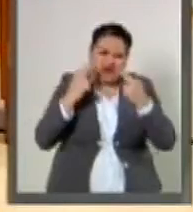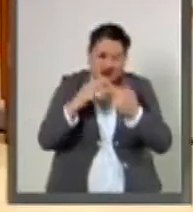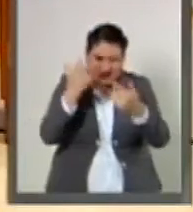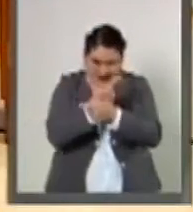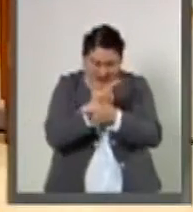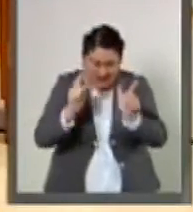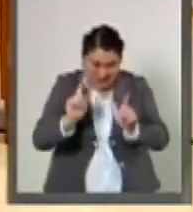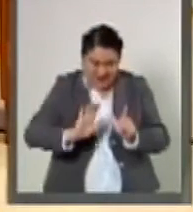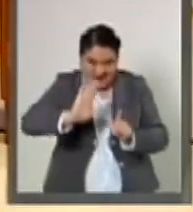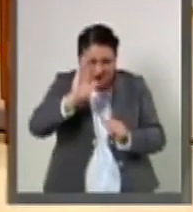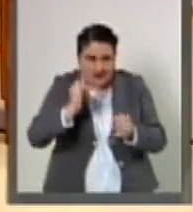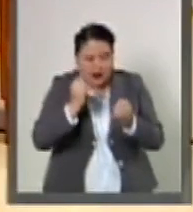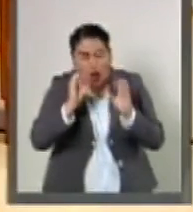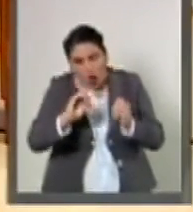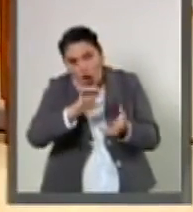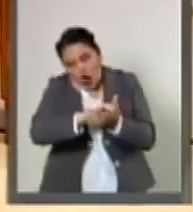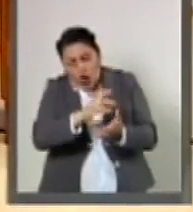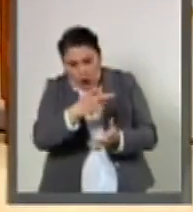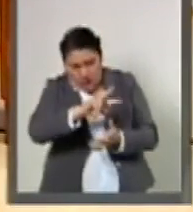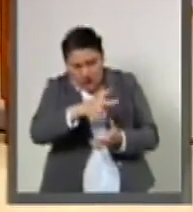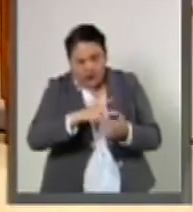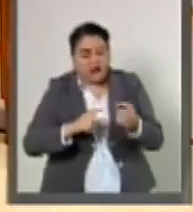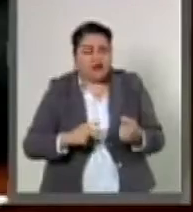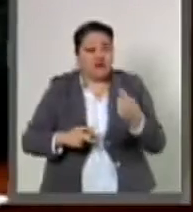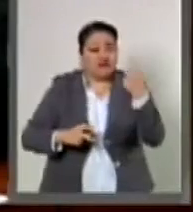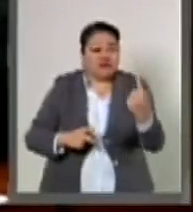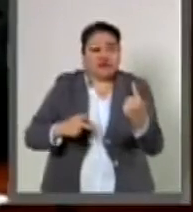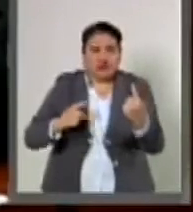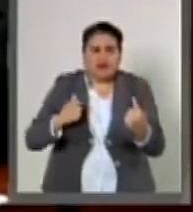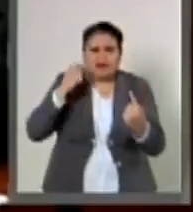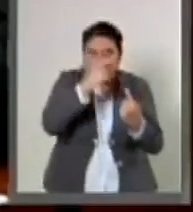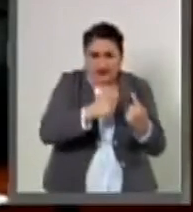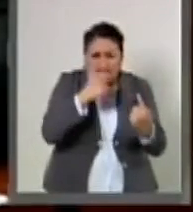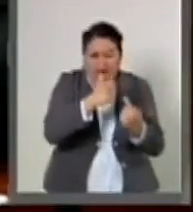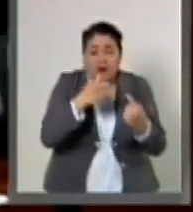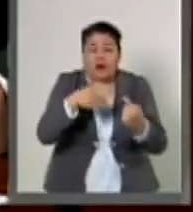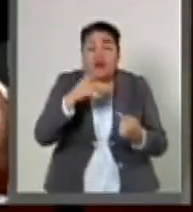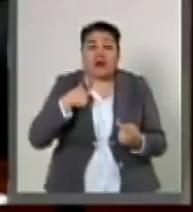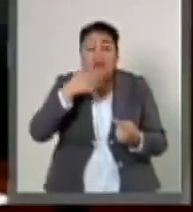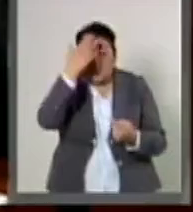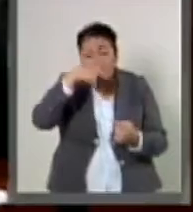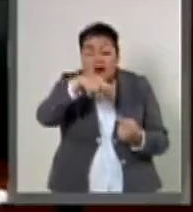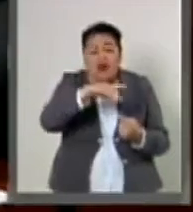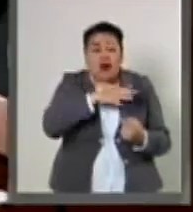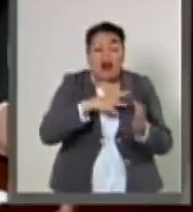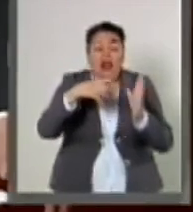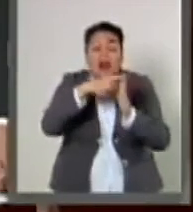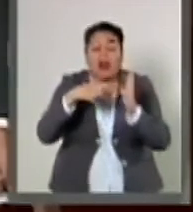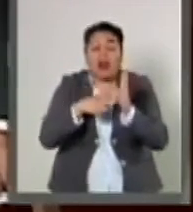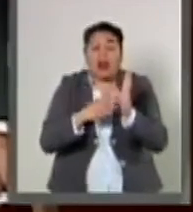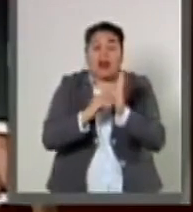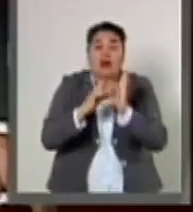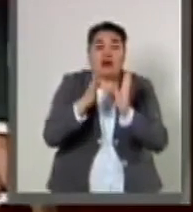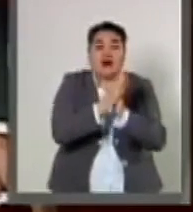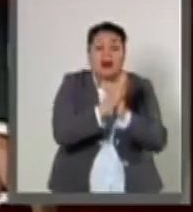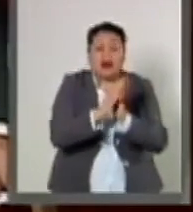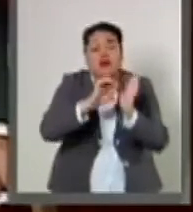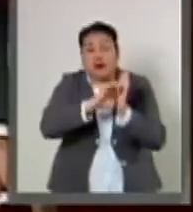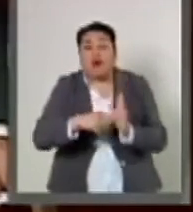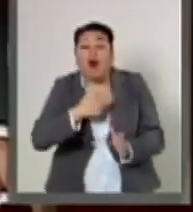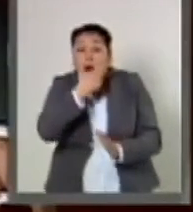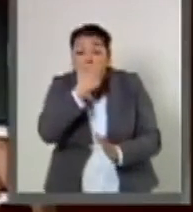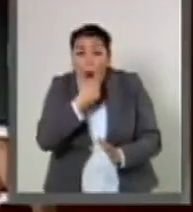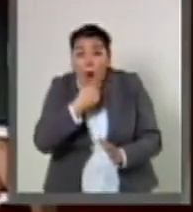fuera su marido. Sin embargo, también señala requisitos adicionales para el caso de que un